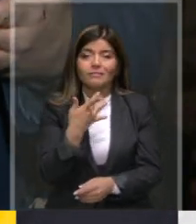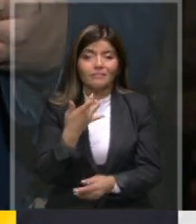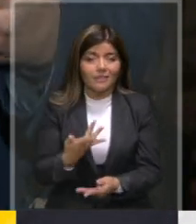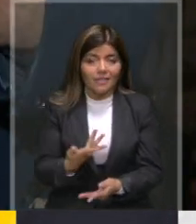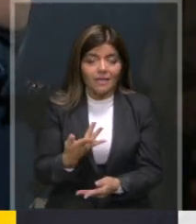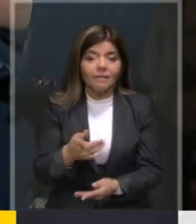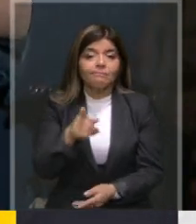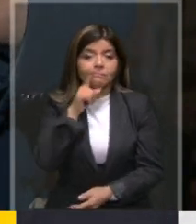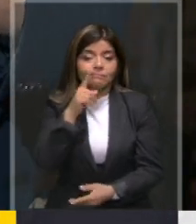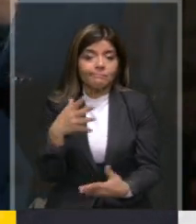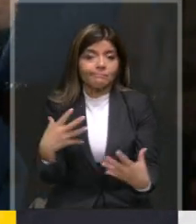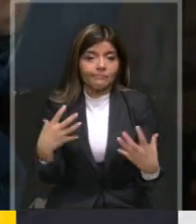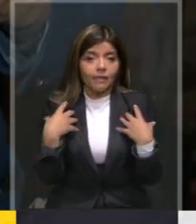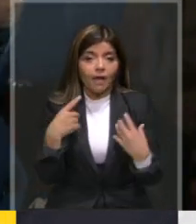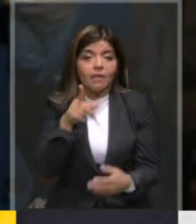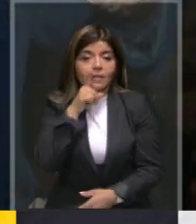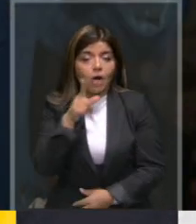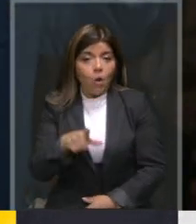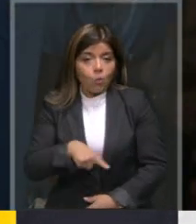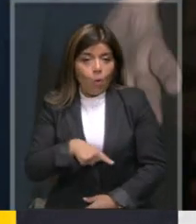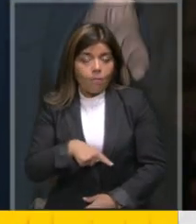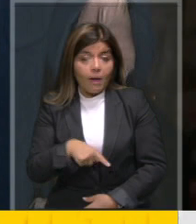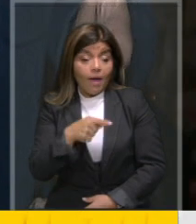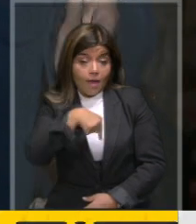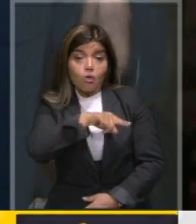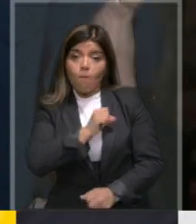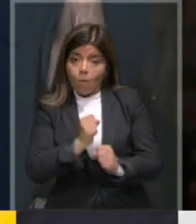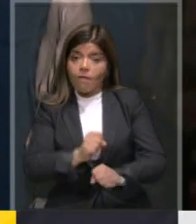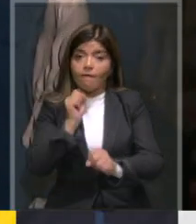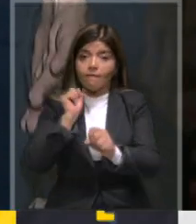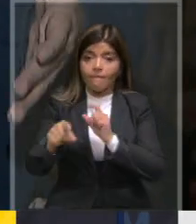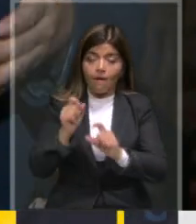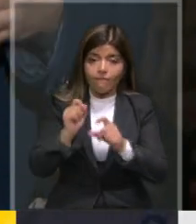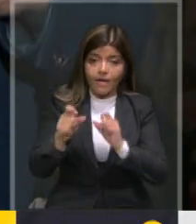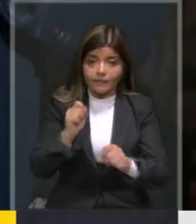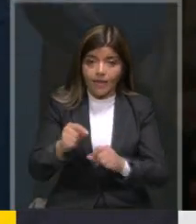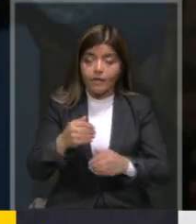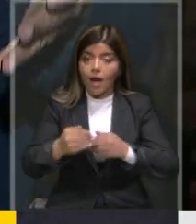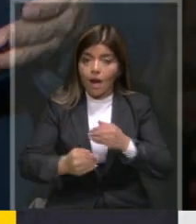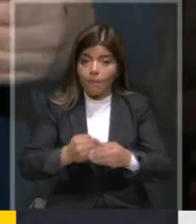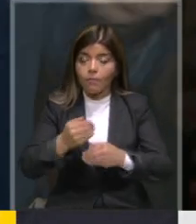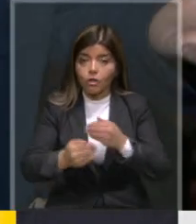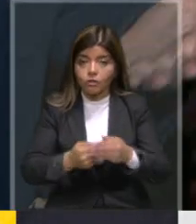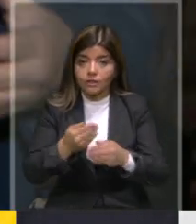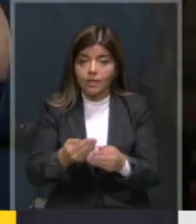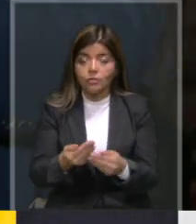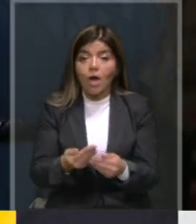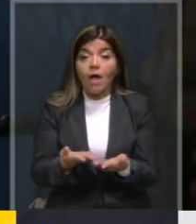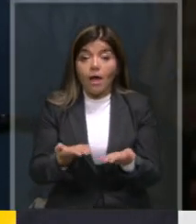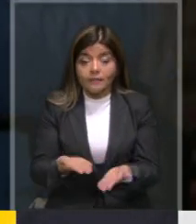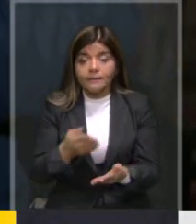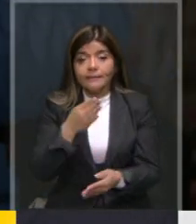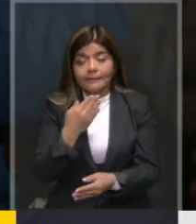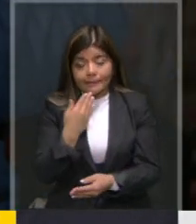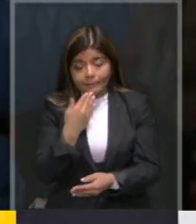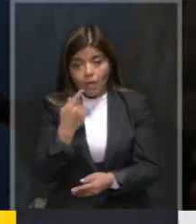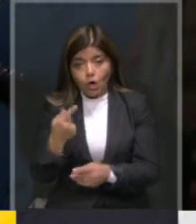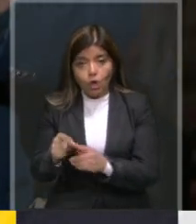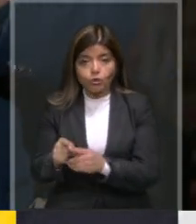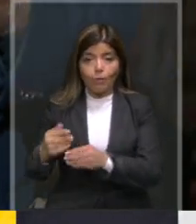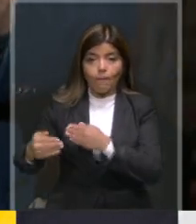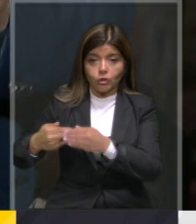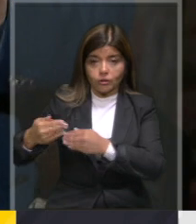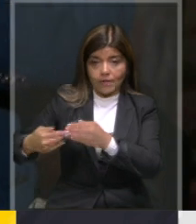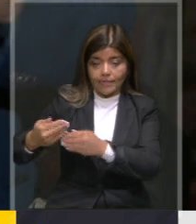Quienes son inculpados ahora de poder levantar una defensa que pueda que puedan utilizar en este proceso que probablemente también tendrán que utilizar posteriormente en el proceso